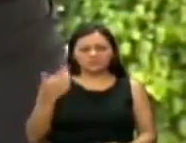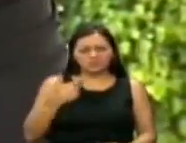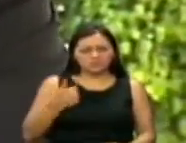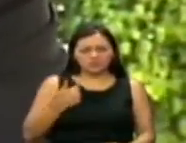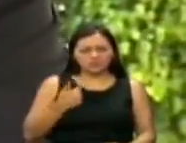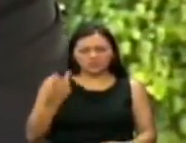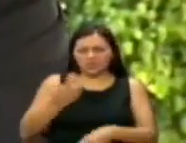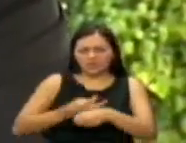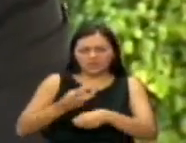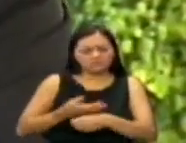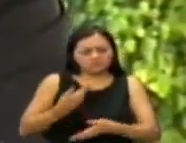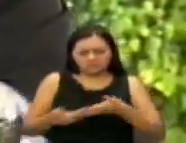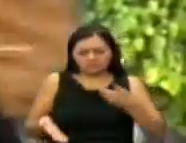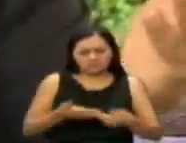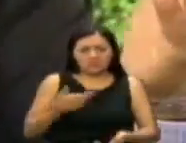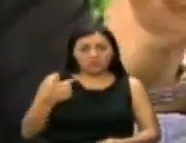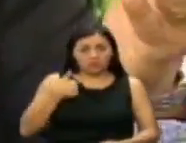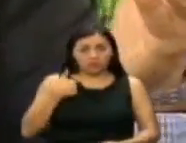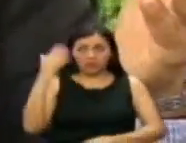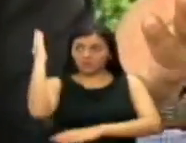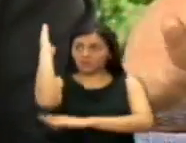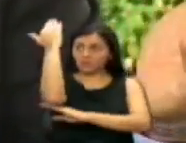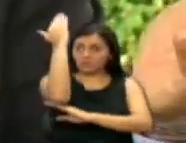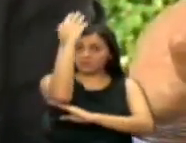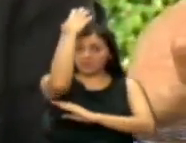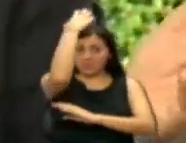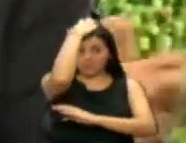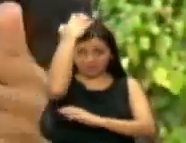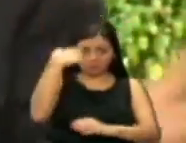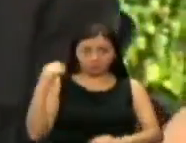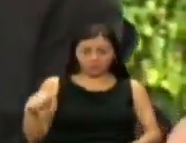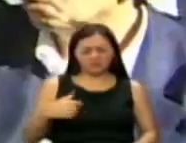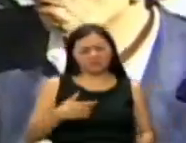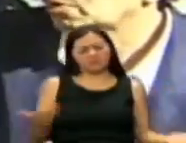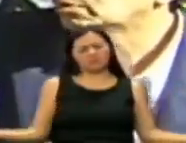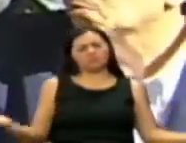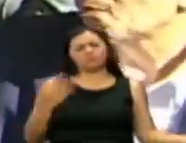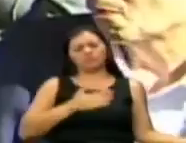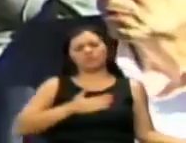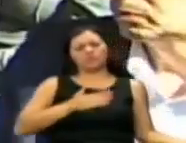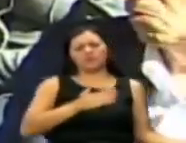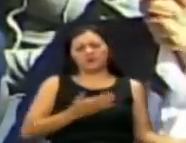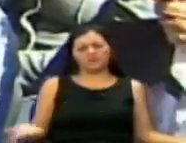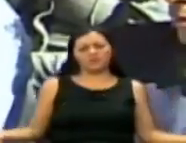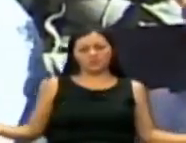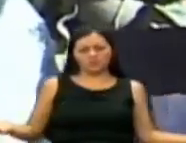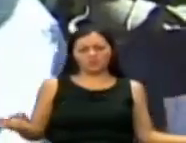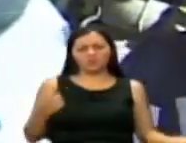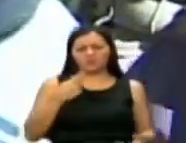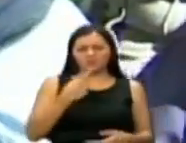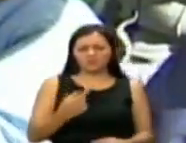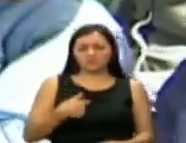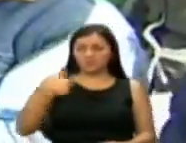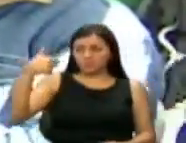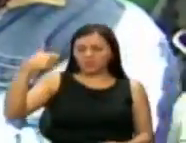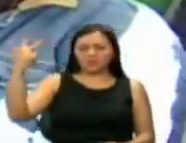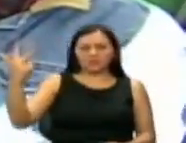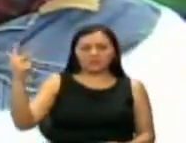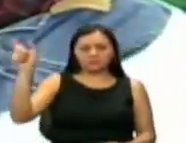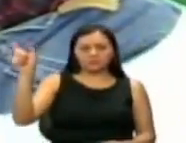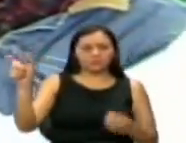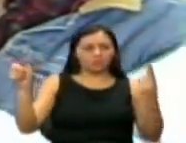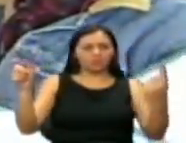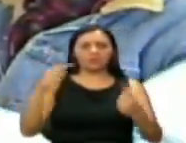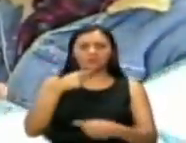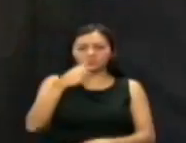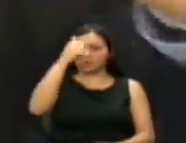trabajar por mi pueblo. Además que, si le caigo mal a uno, le caigo bien a tres, pues eso es lo que dicen las encuestas. Pero ya querían que me haga esta